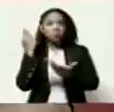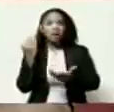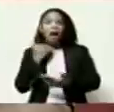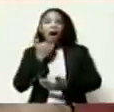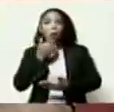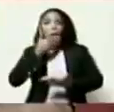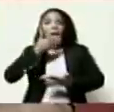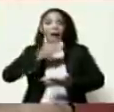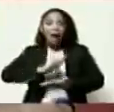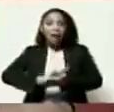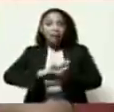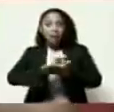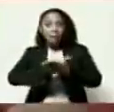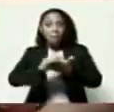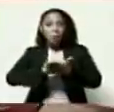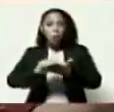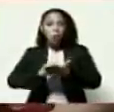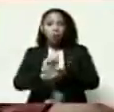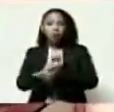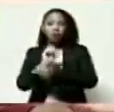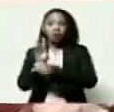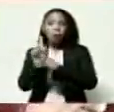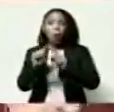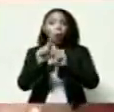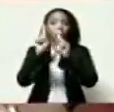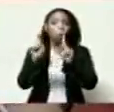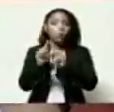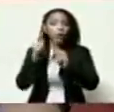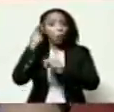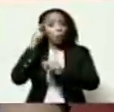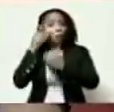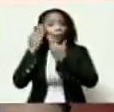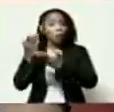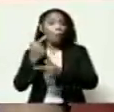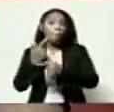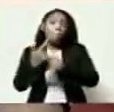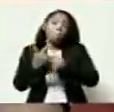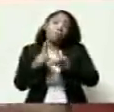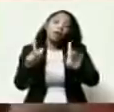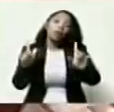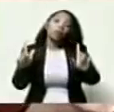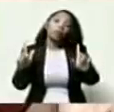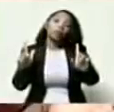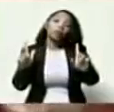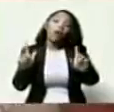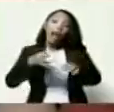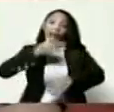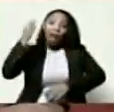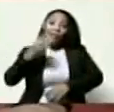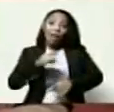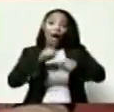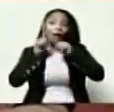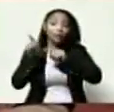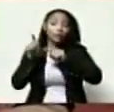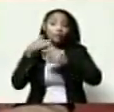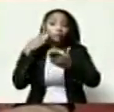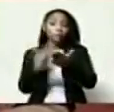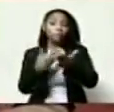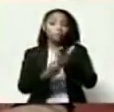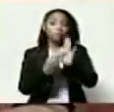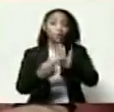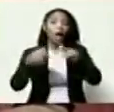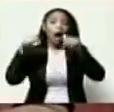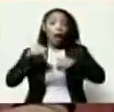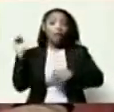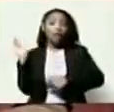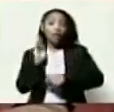carta, unos corazoncitos para que se acuerden de ellos, pero la verdad fue esa. Para acá vinieron fue a hablar